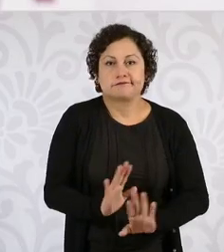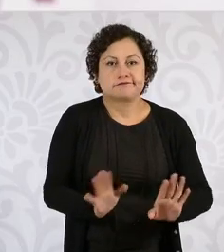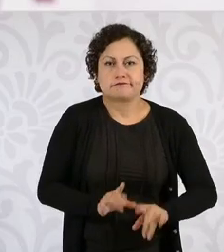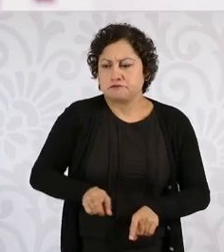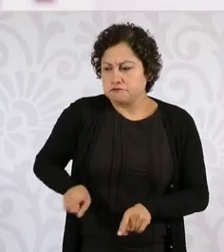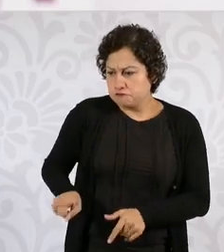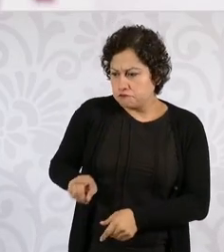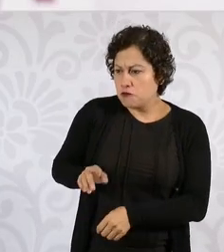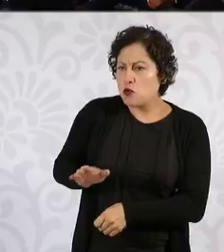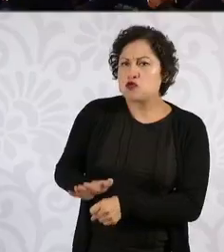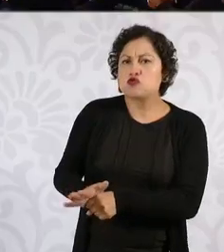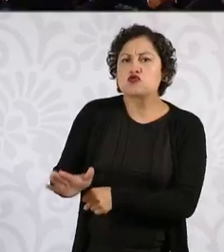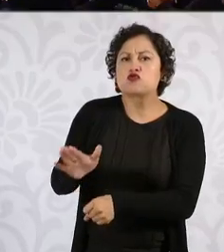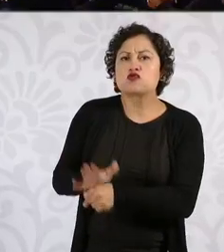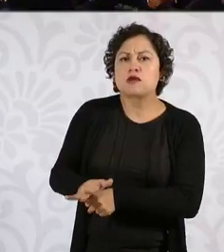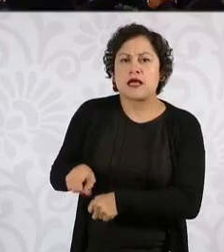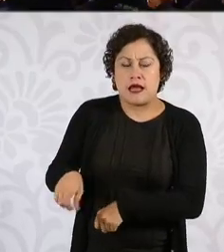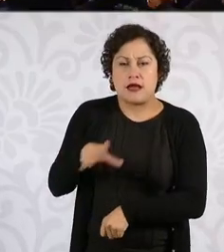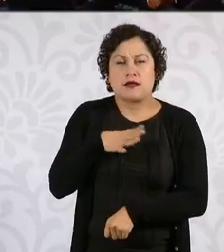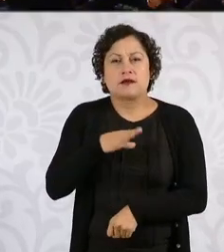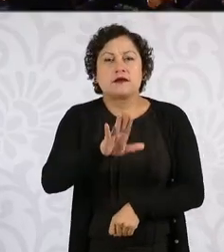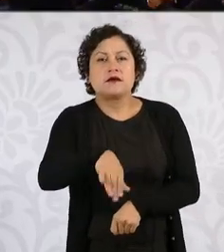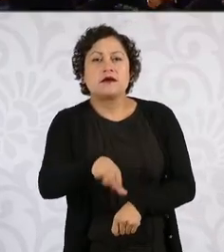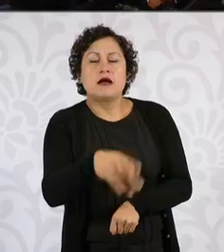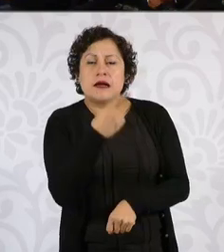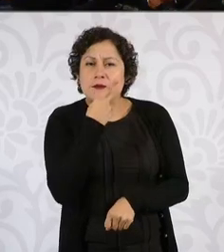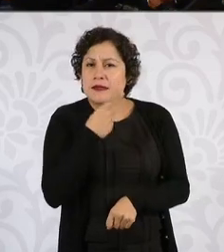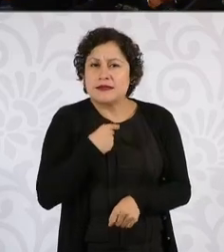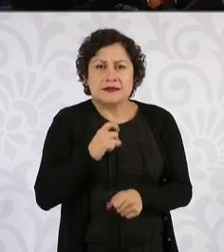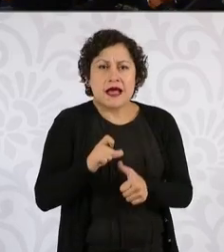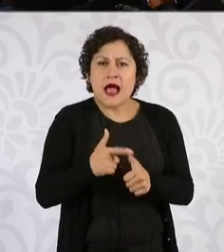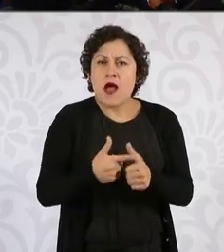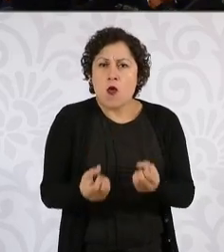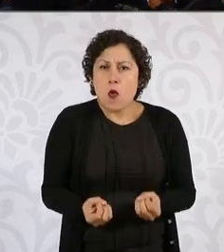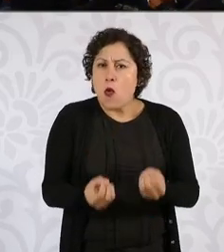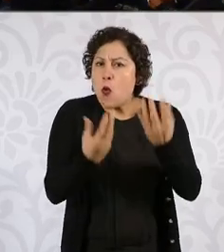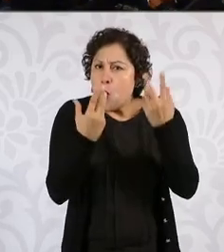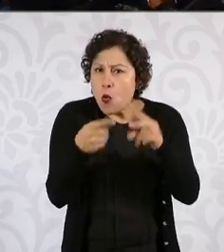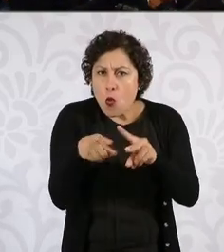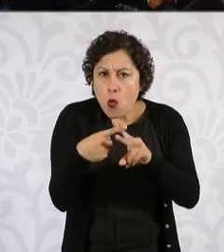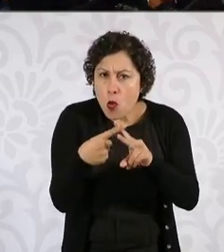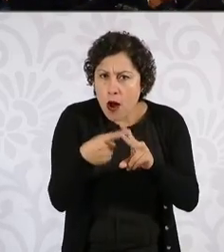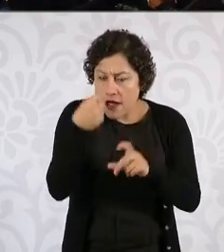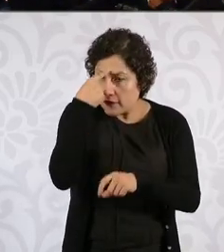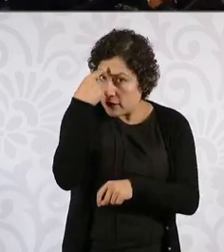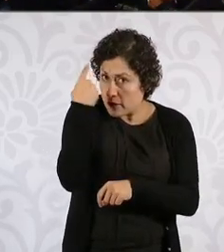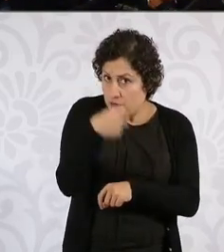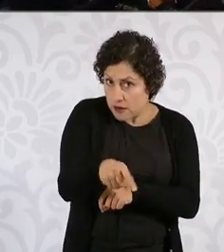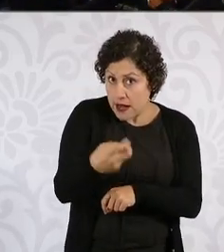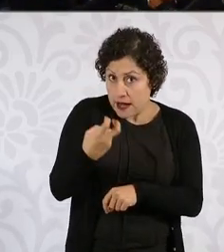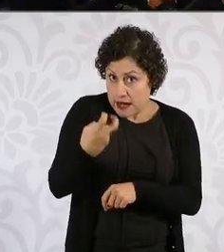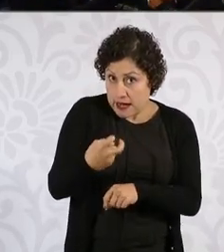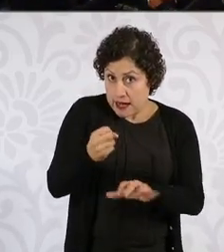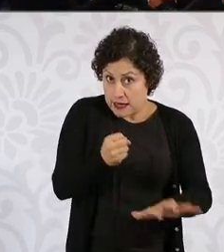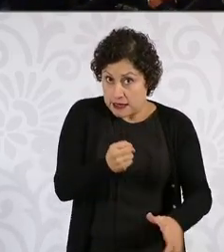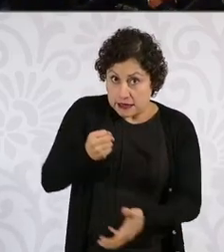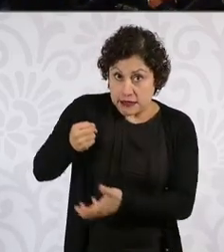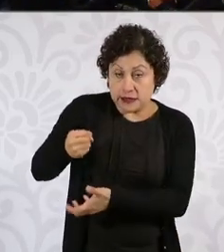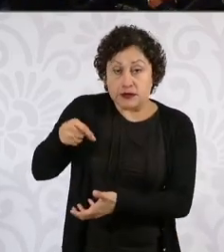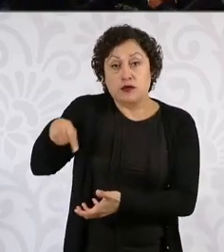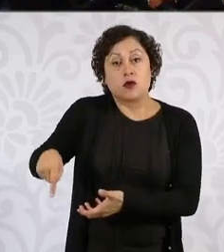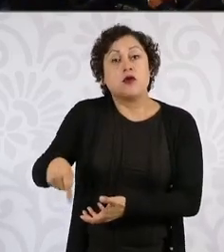generación eléctrica. ¿Nos puede mencionar alguna cantidad o al menos un porcentaje de lo que representaría en cuestión de lo que se destine para